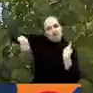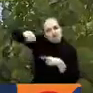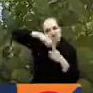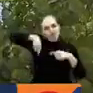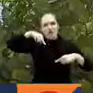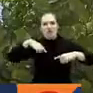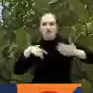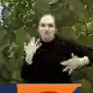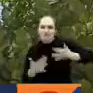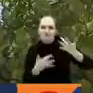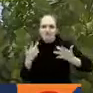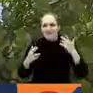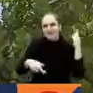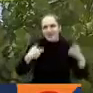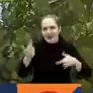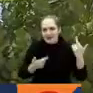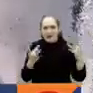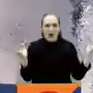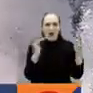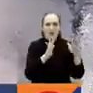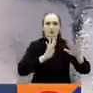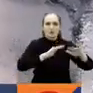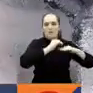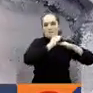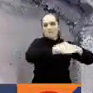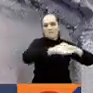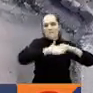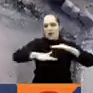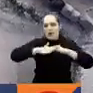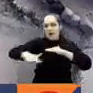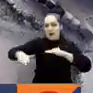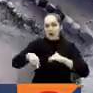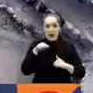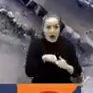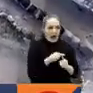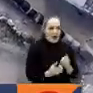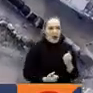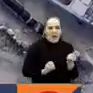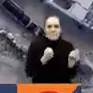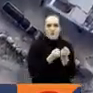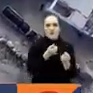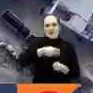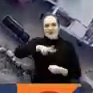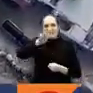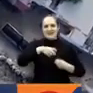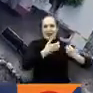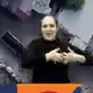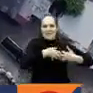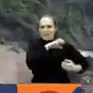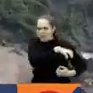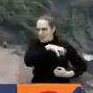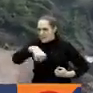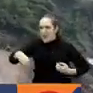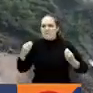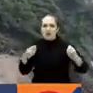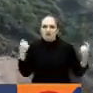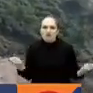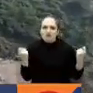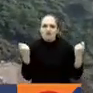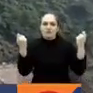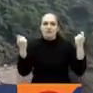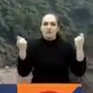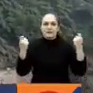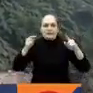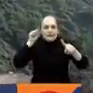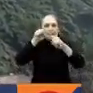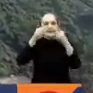técnico de las playas. La construcción beneficiará 17 unidades productivas de la zona. Según la Gobernación del Atlántico, la meta es